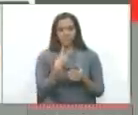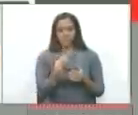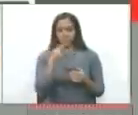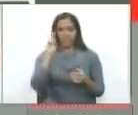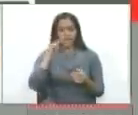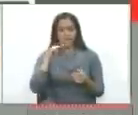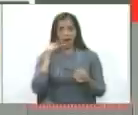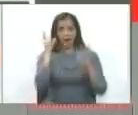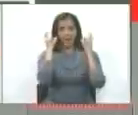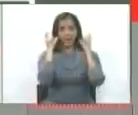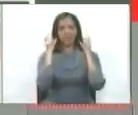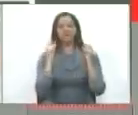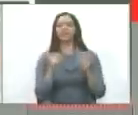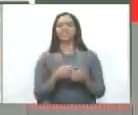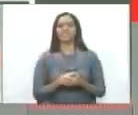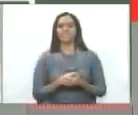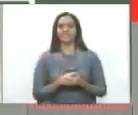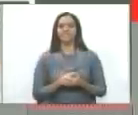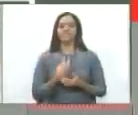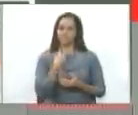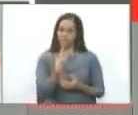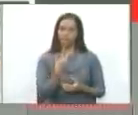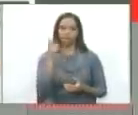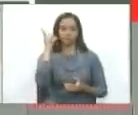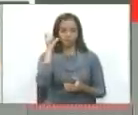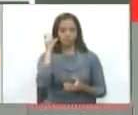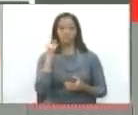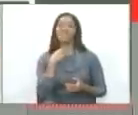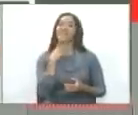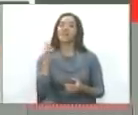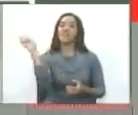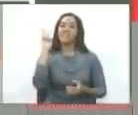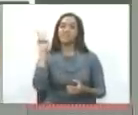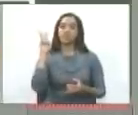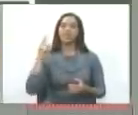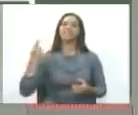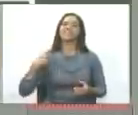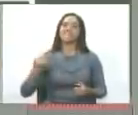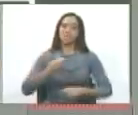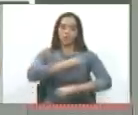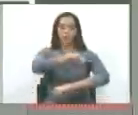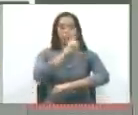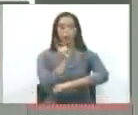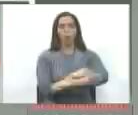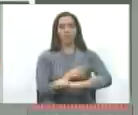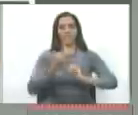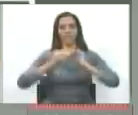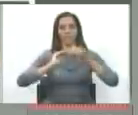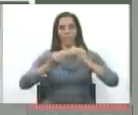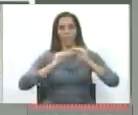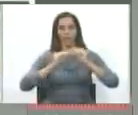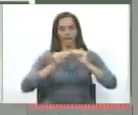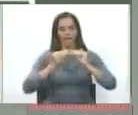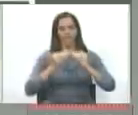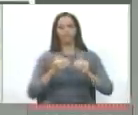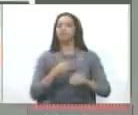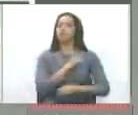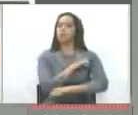sean escuchados, pues. Así es. Y la voz de Venezuela tiene un gran poder moral, gran poder